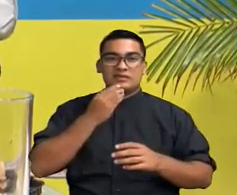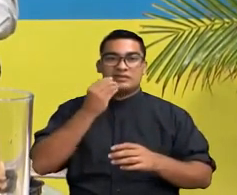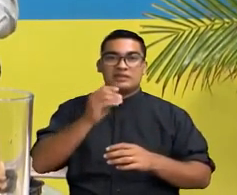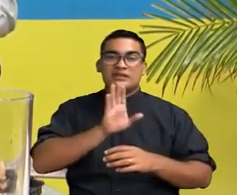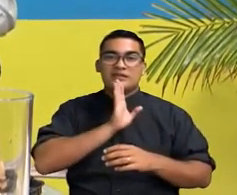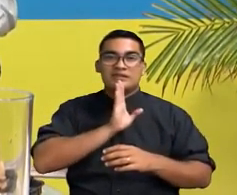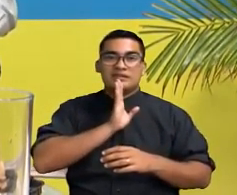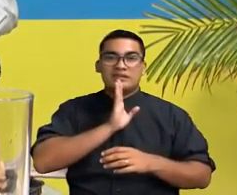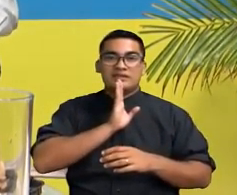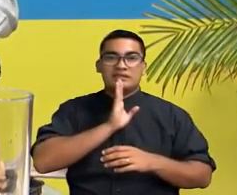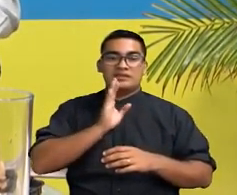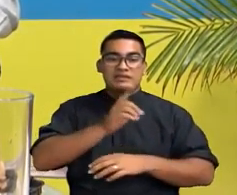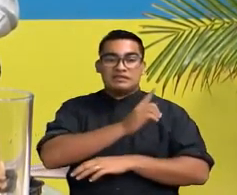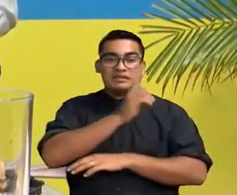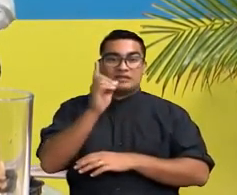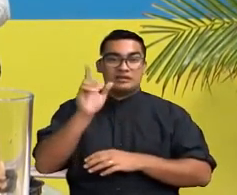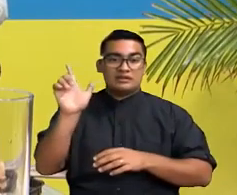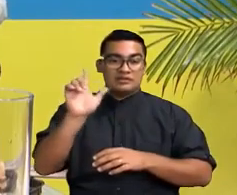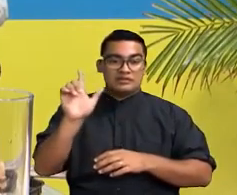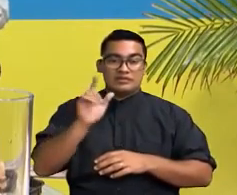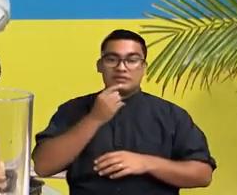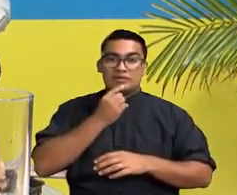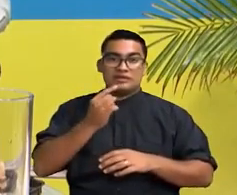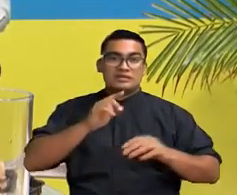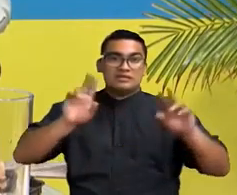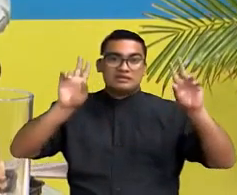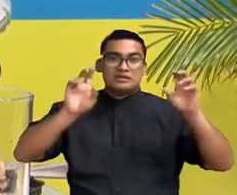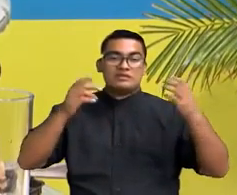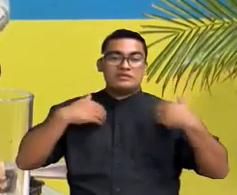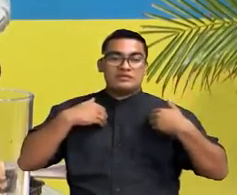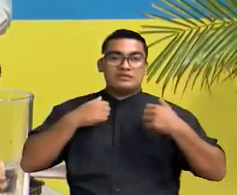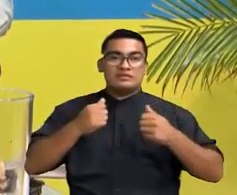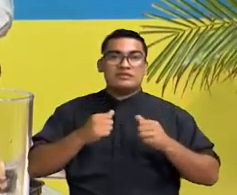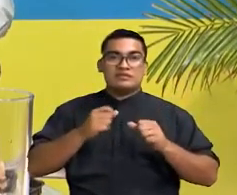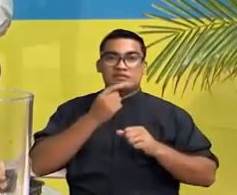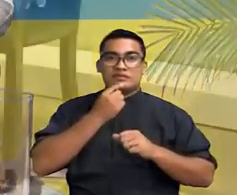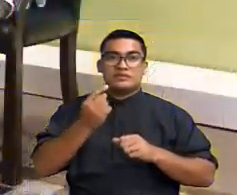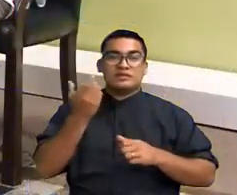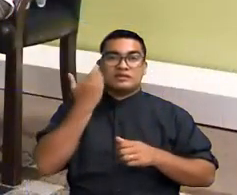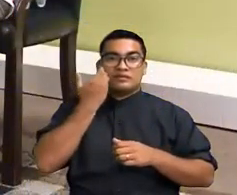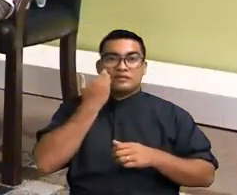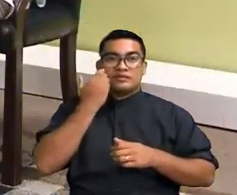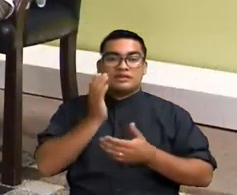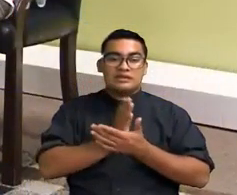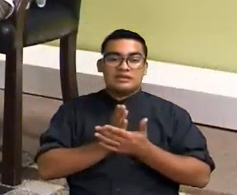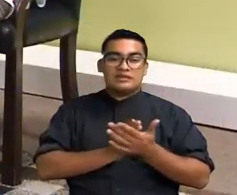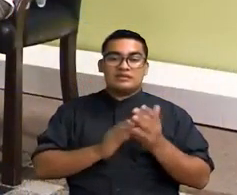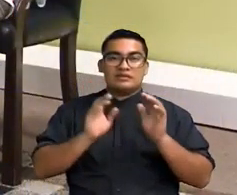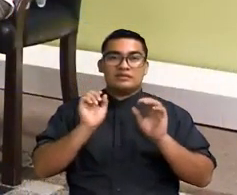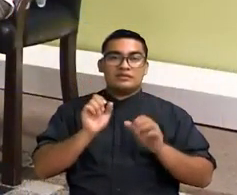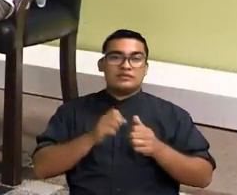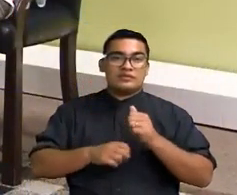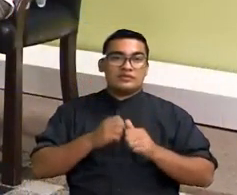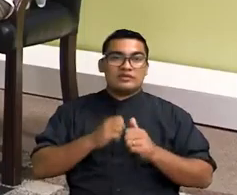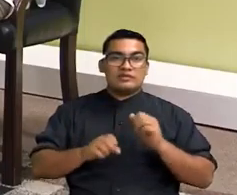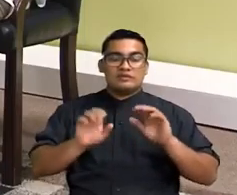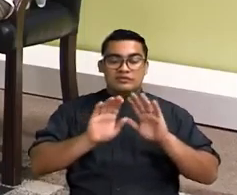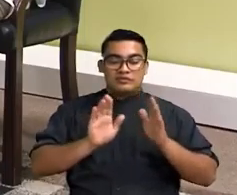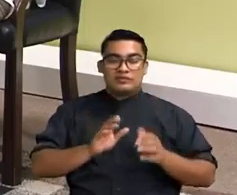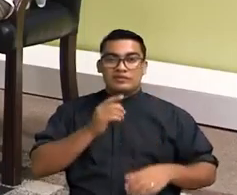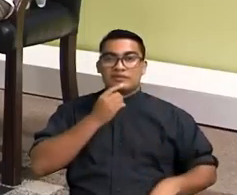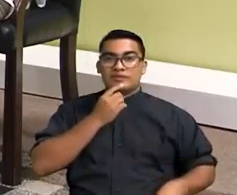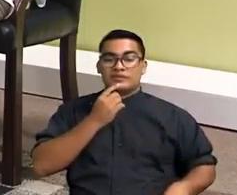ejemplo, los días lunes. Hay temas de salud o enfermedades que afectan principalmente a las mujeres. Así es.